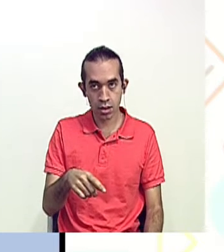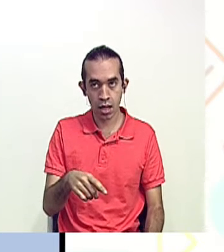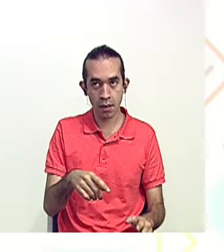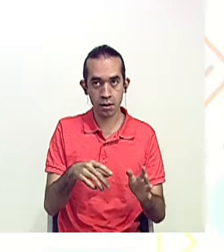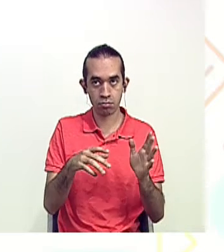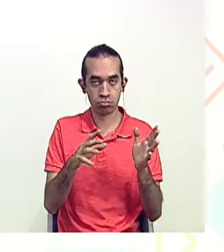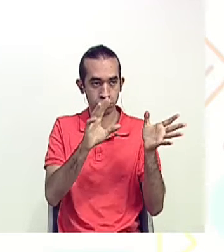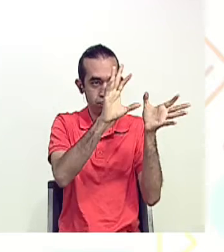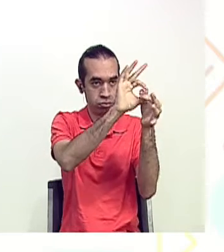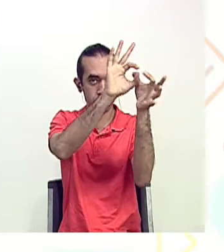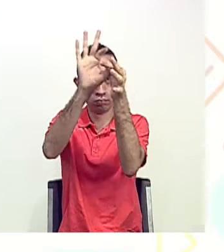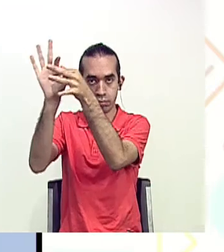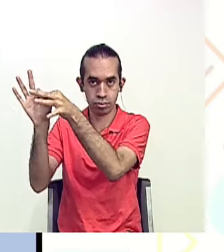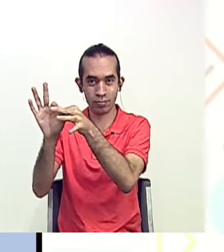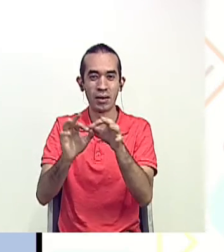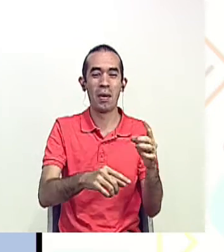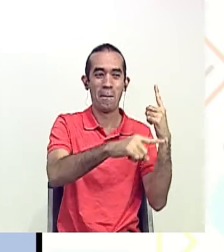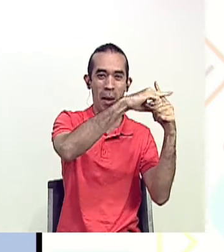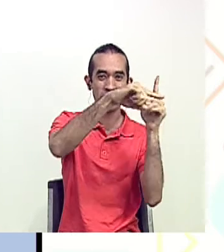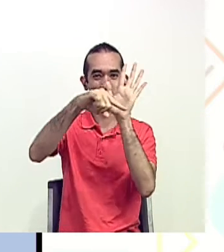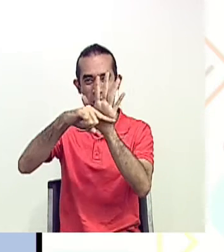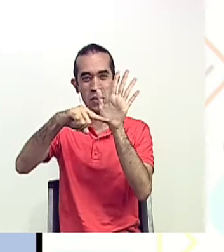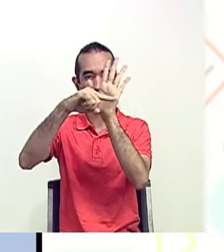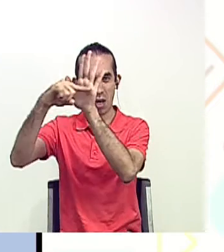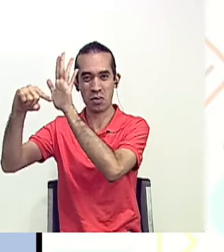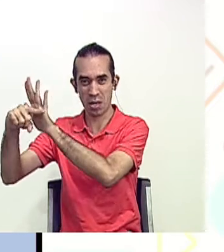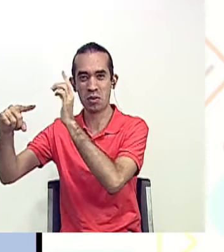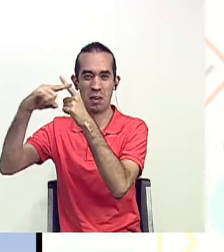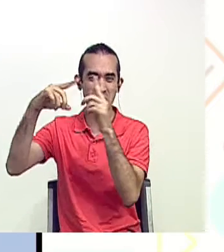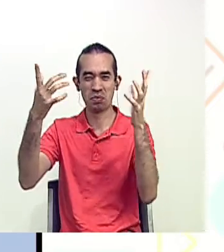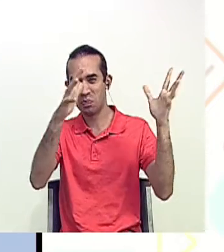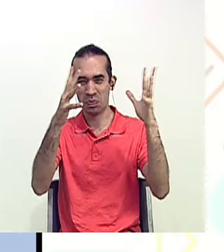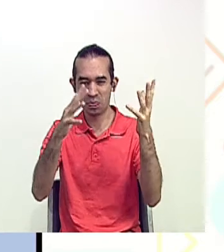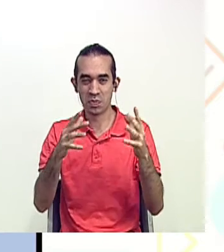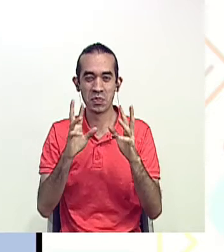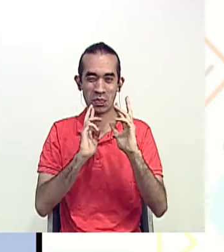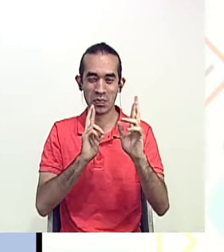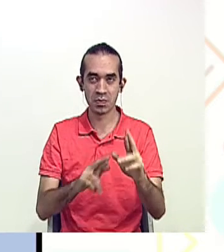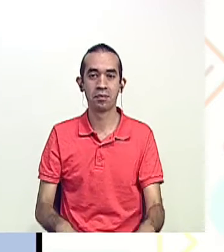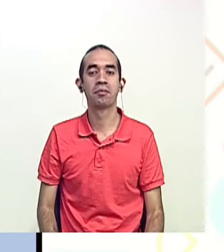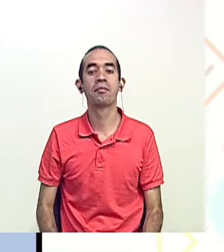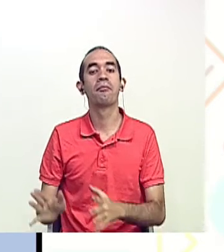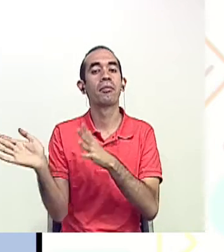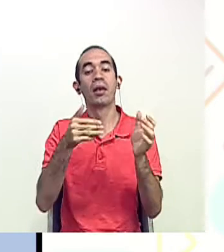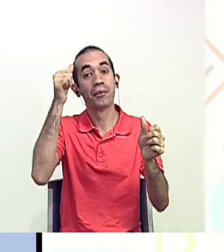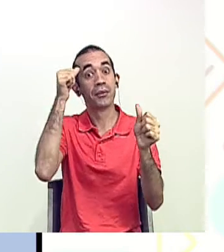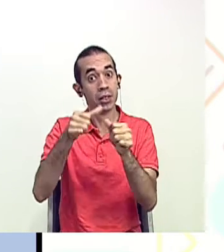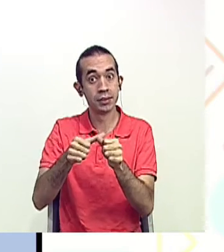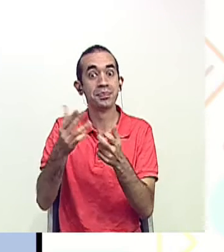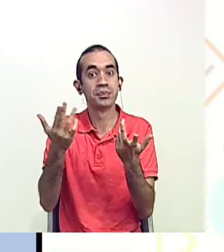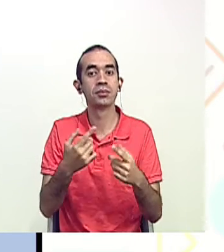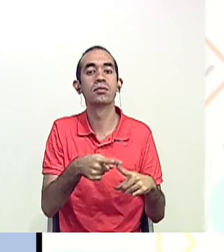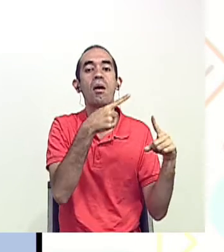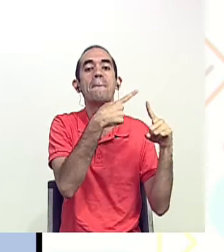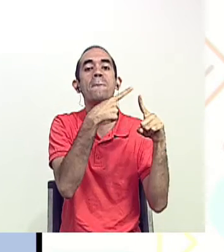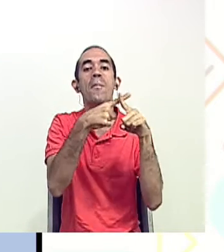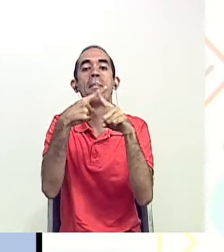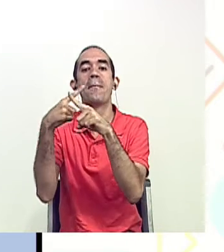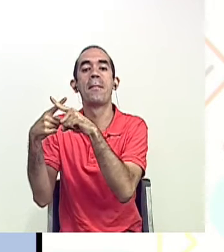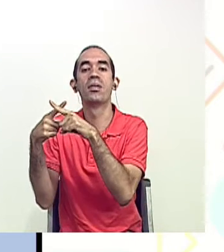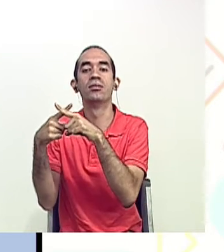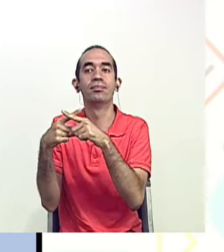la expresión. También debemos recordar el día de hoy lo que es la multiplicación de